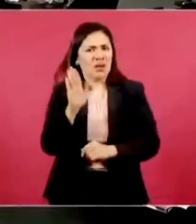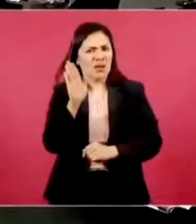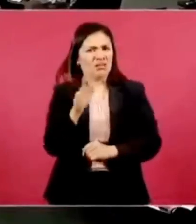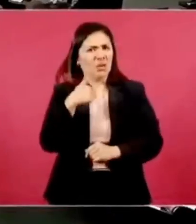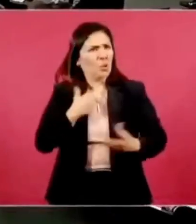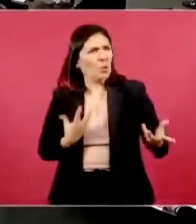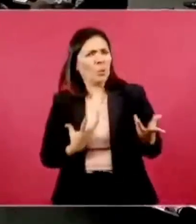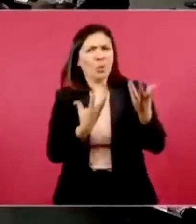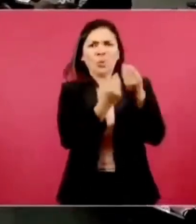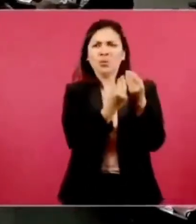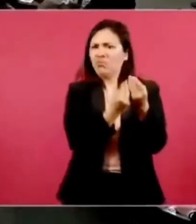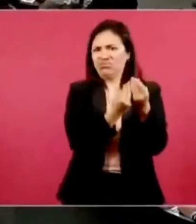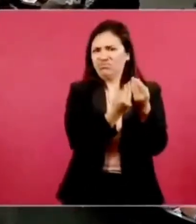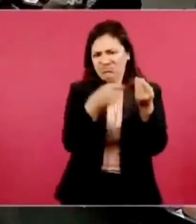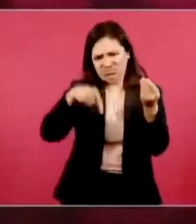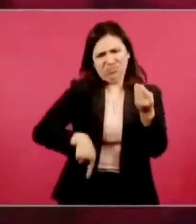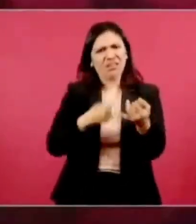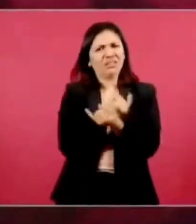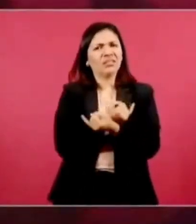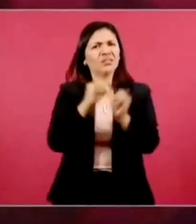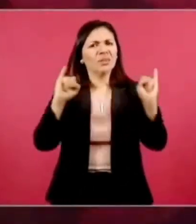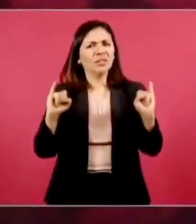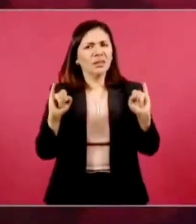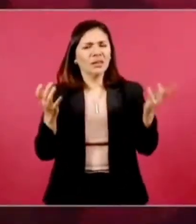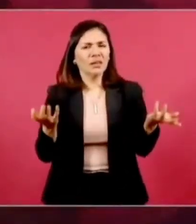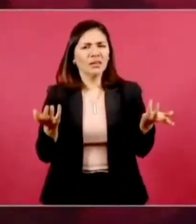independientes, soberanos.